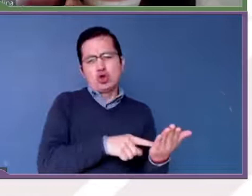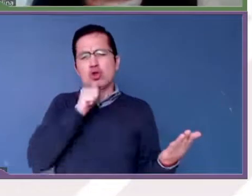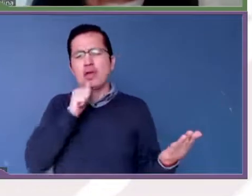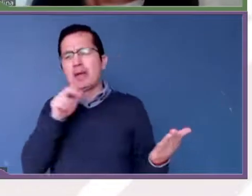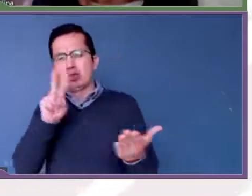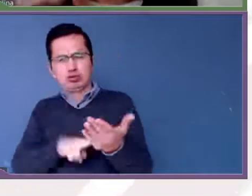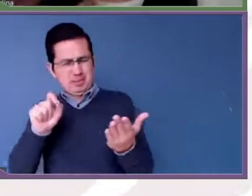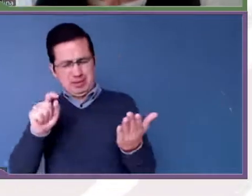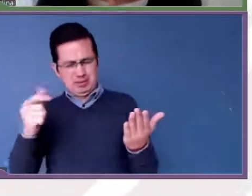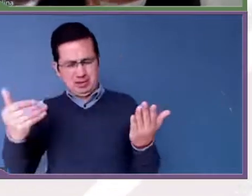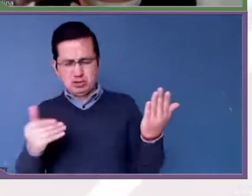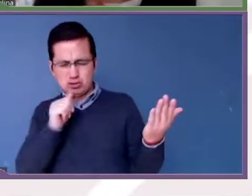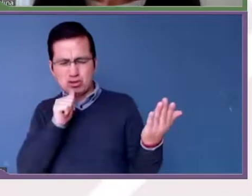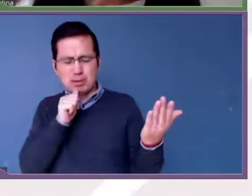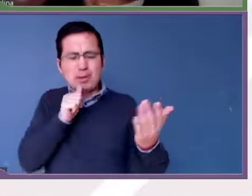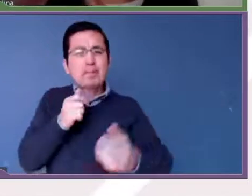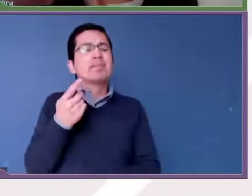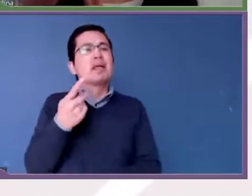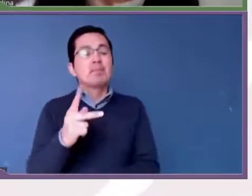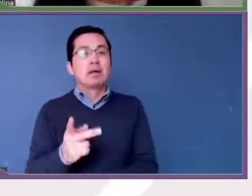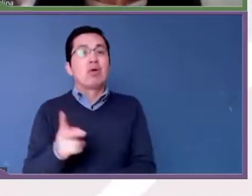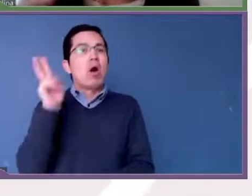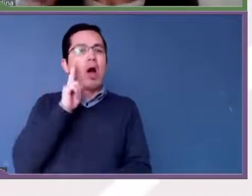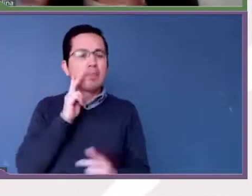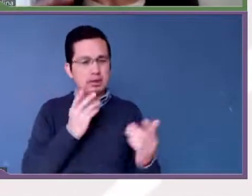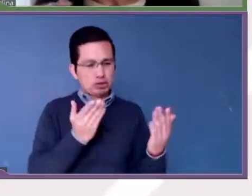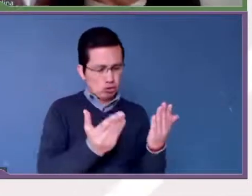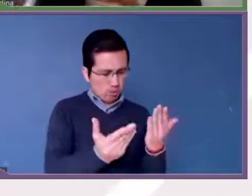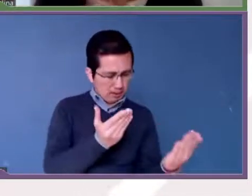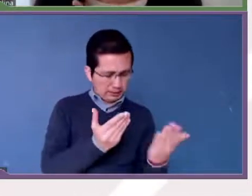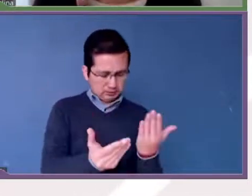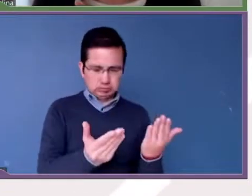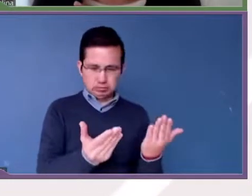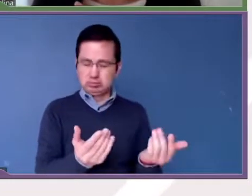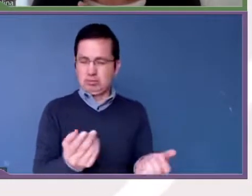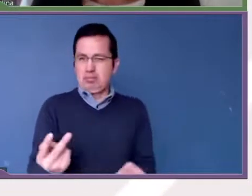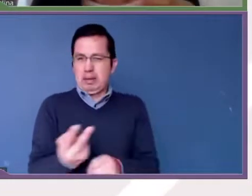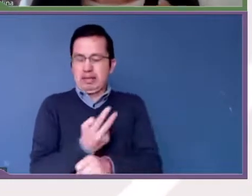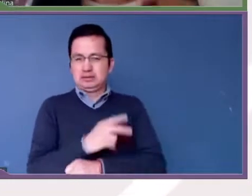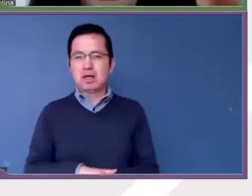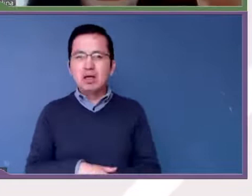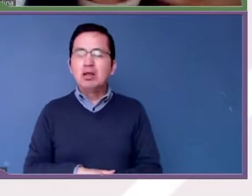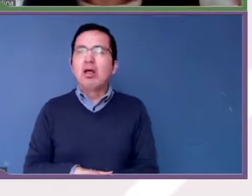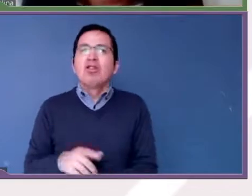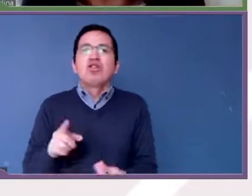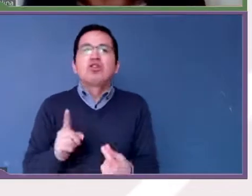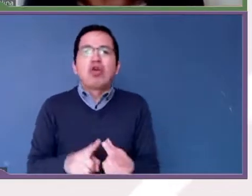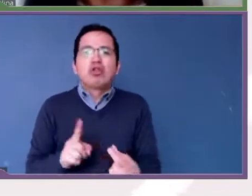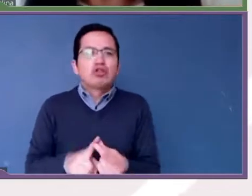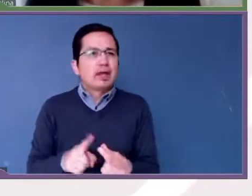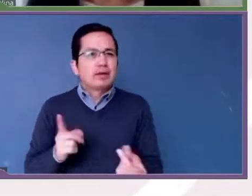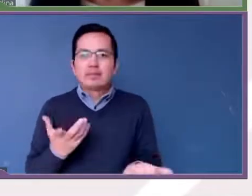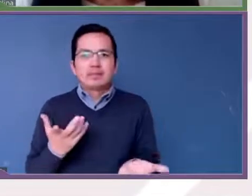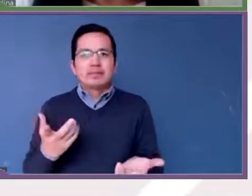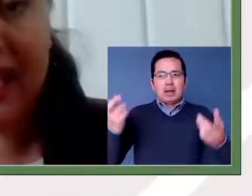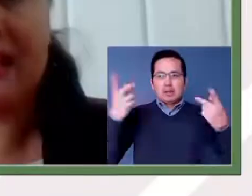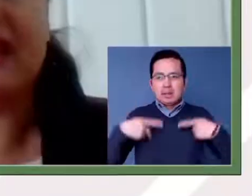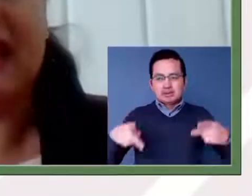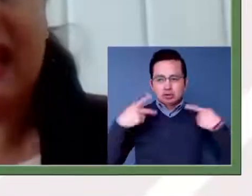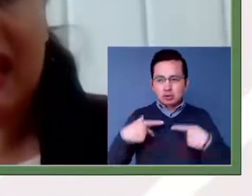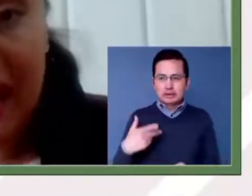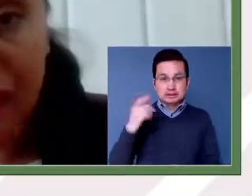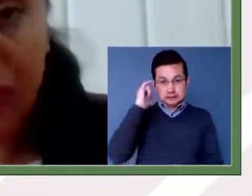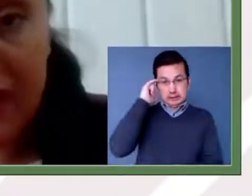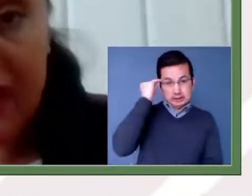se plantea, se ve, se mapea, ¿no? Esta relación entre la presencia de personas